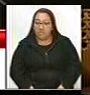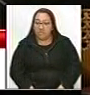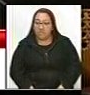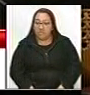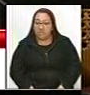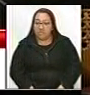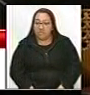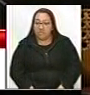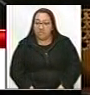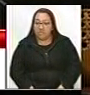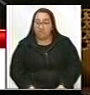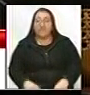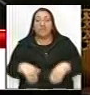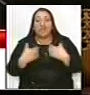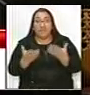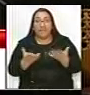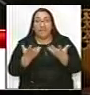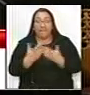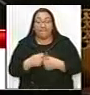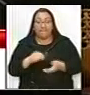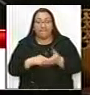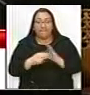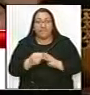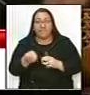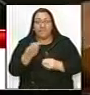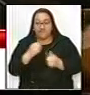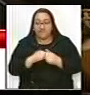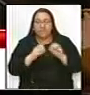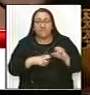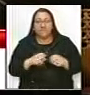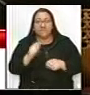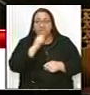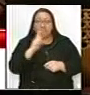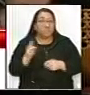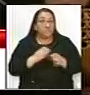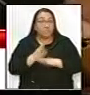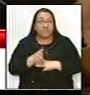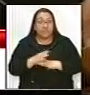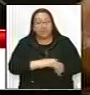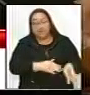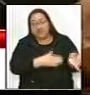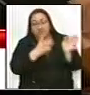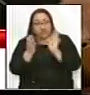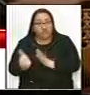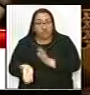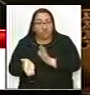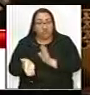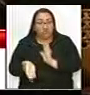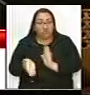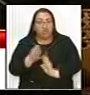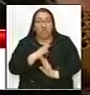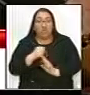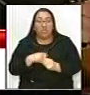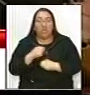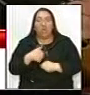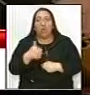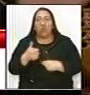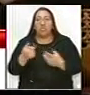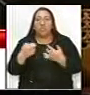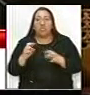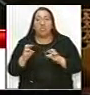se da esta concepción que esta decir bueno la actividad privada nueva base entonces el estado a través de una asociación